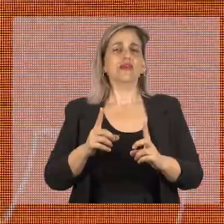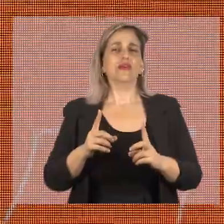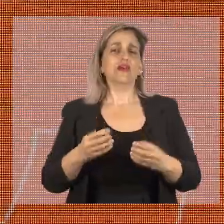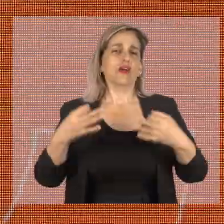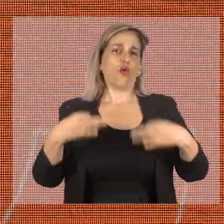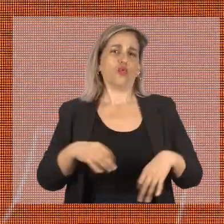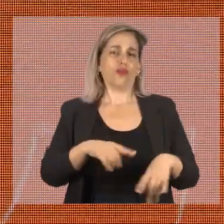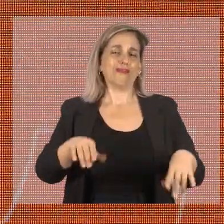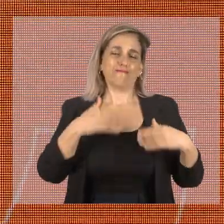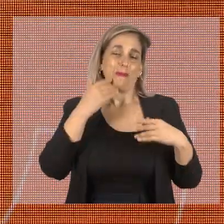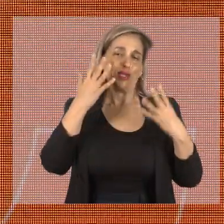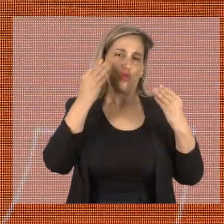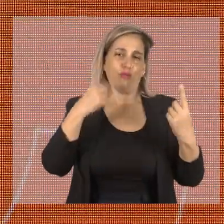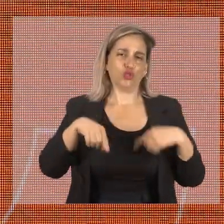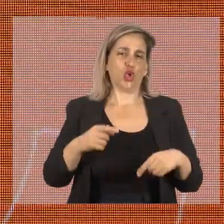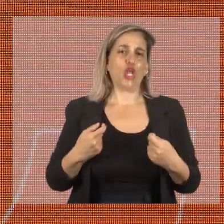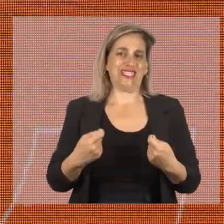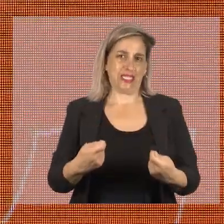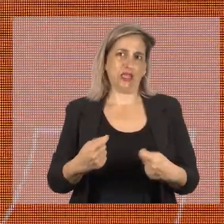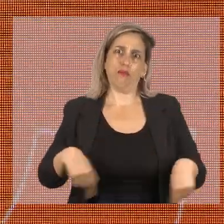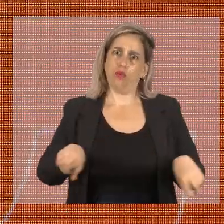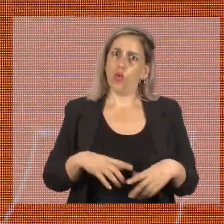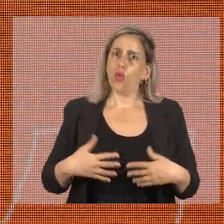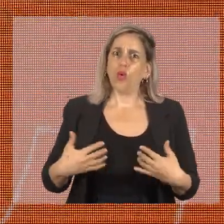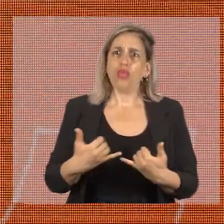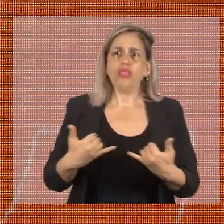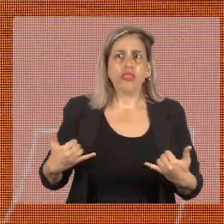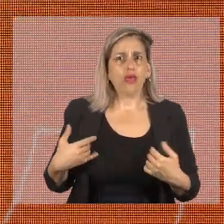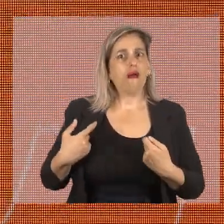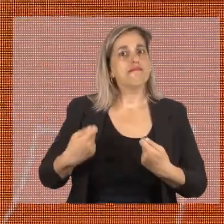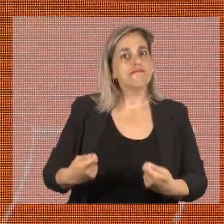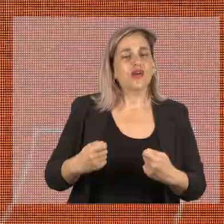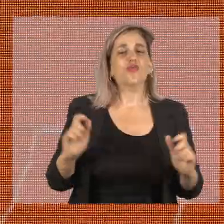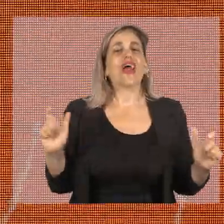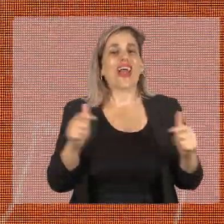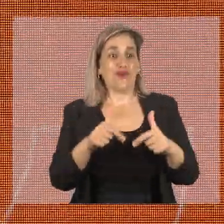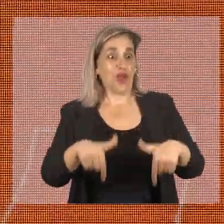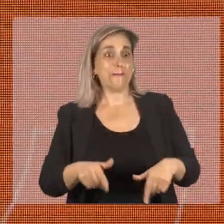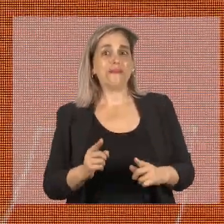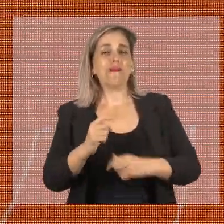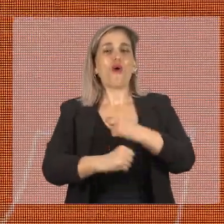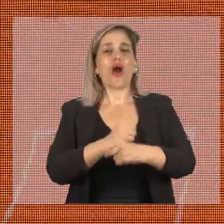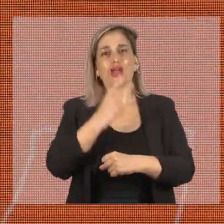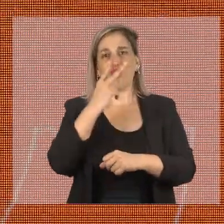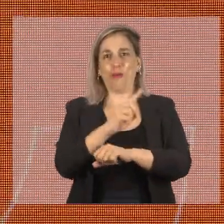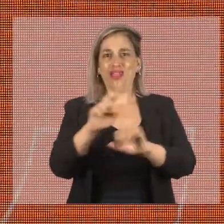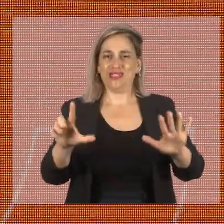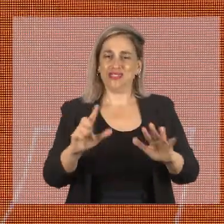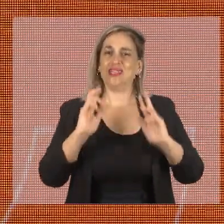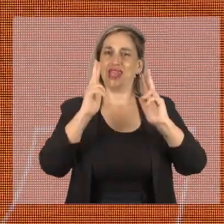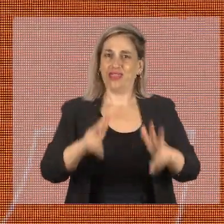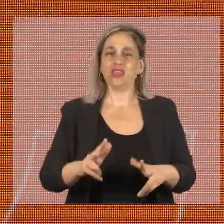hecho, no creo que se acuerden, pero nosotros insistimos durante mucho tiempo, creo que en una reunión de este tipo, en el